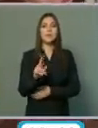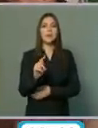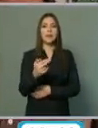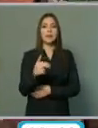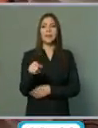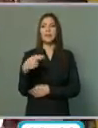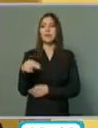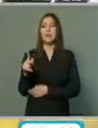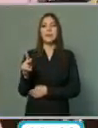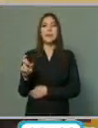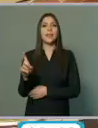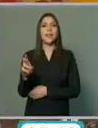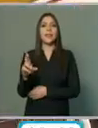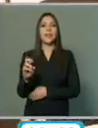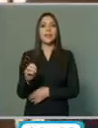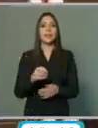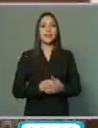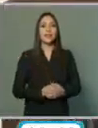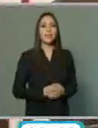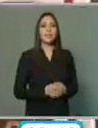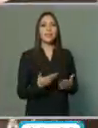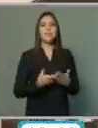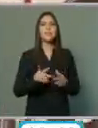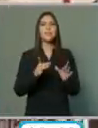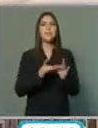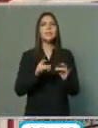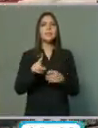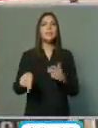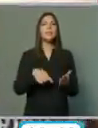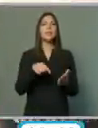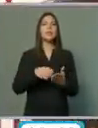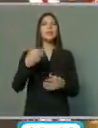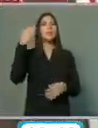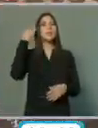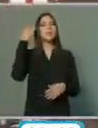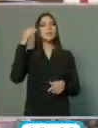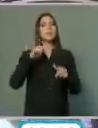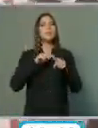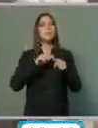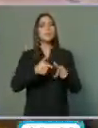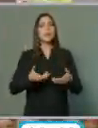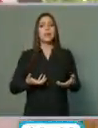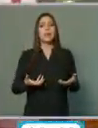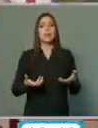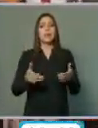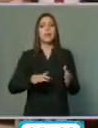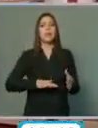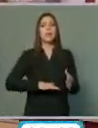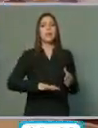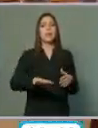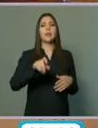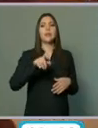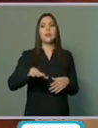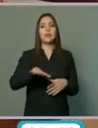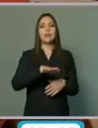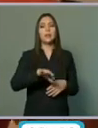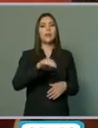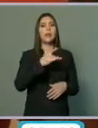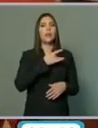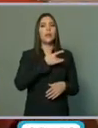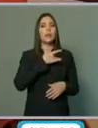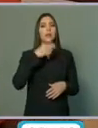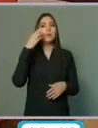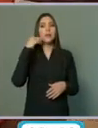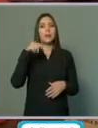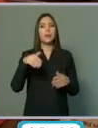suyo? Pedro, Gracias. Platíquenos el lugar, cuánto tiempo tiene aquí en la calle de Roldán, pleno corazón de la Merced. Esta